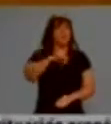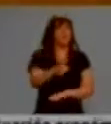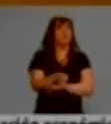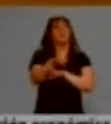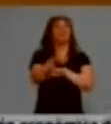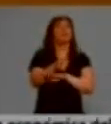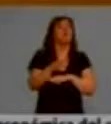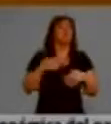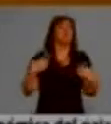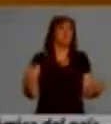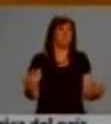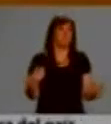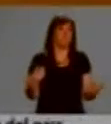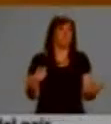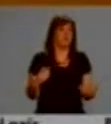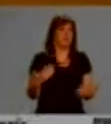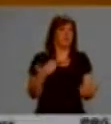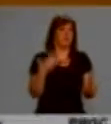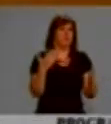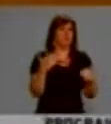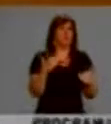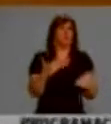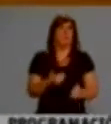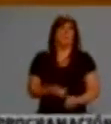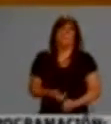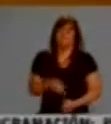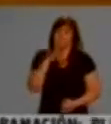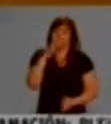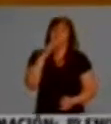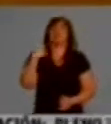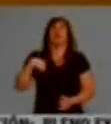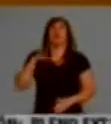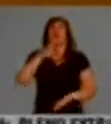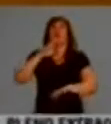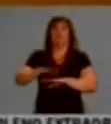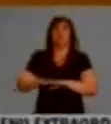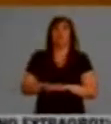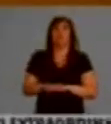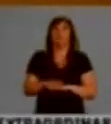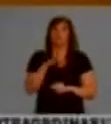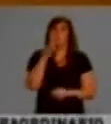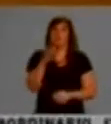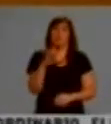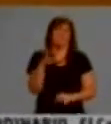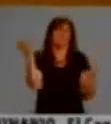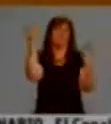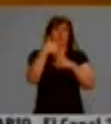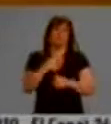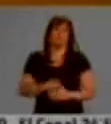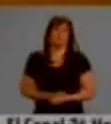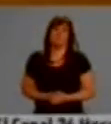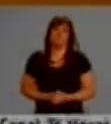es que las maledicencias no tengan razón, y eso ya lo he cumplido porque no la tiene.